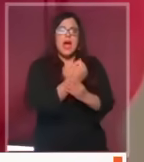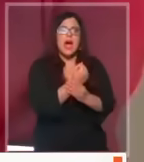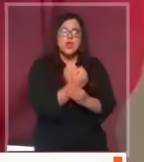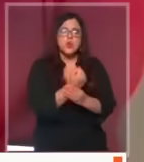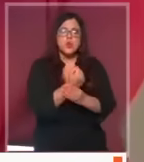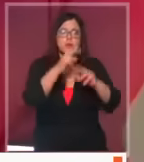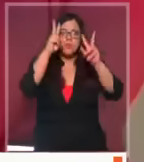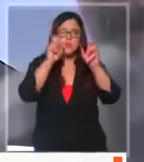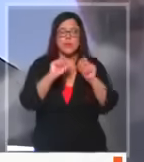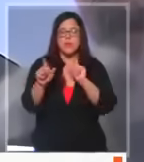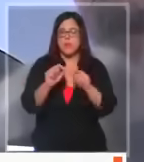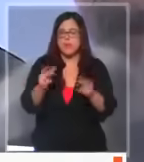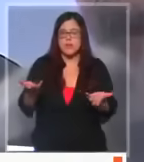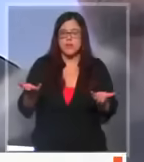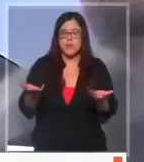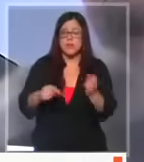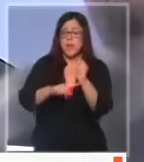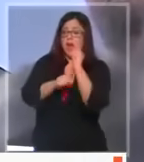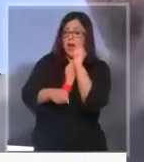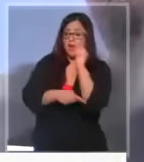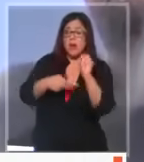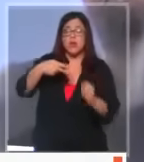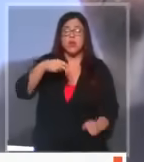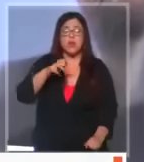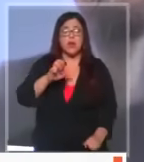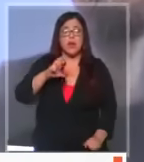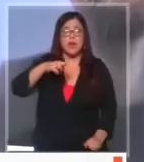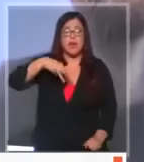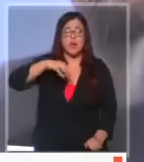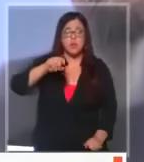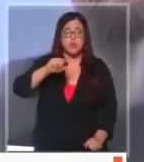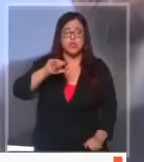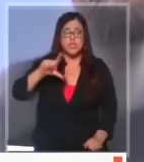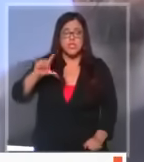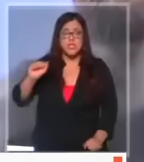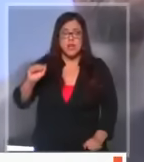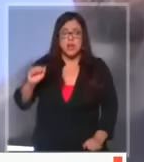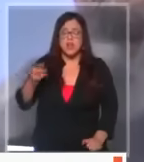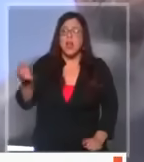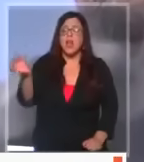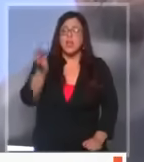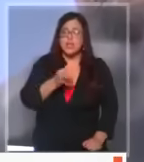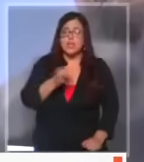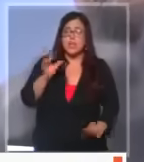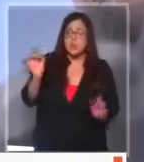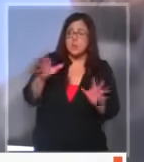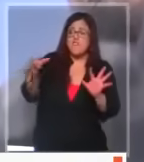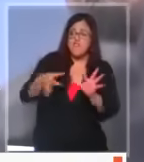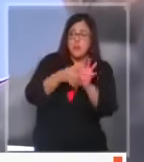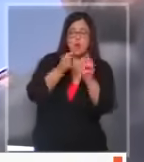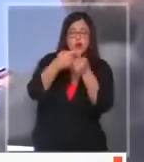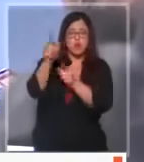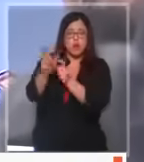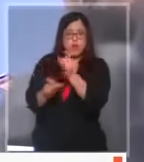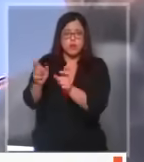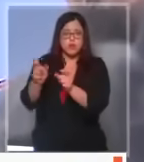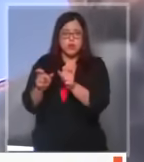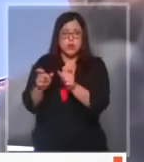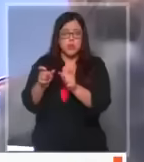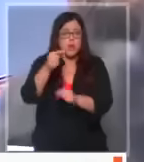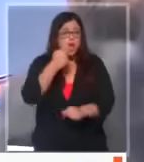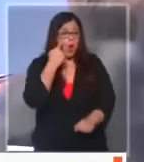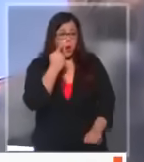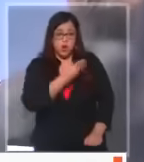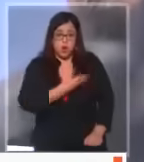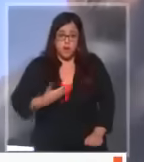de defensa. El abogado Hermosilla, la impresión que el gobierno tiene es que tenía vínculos con mucha gente, en el fondo, ¿no? El gobierno está muy